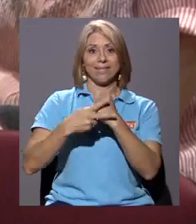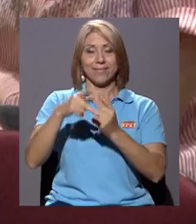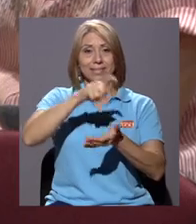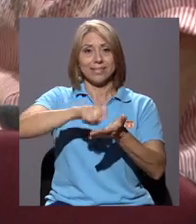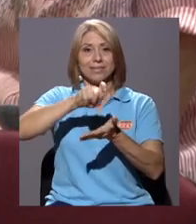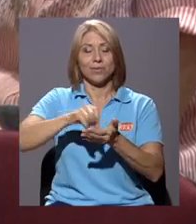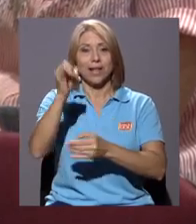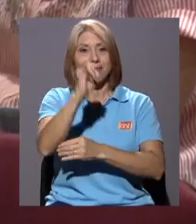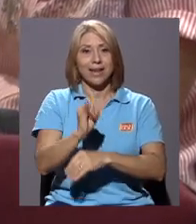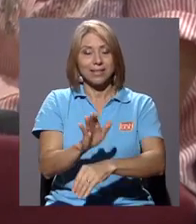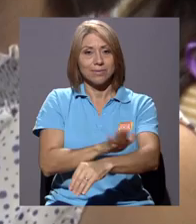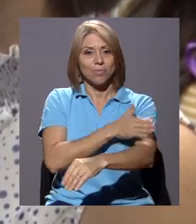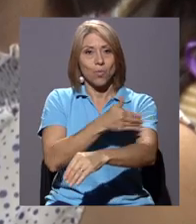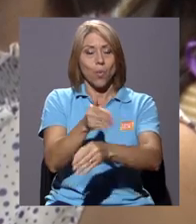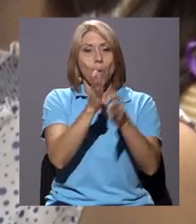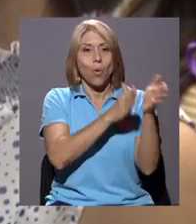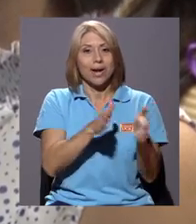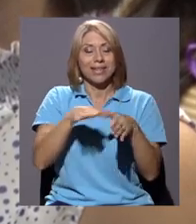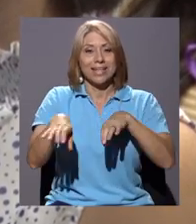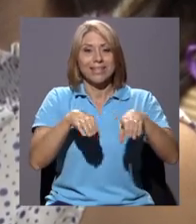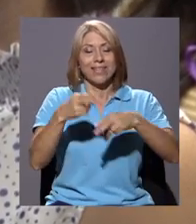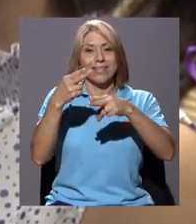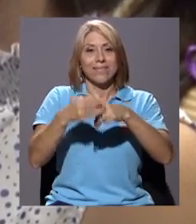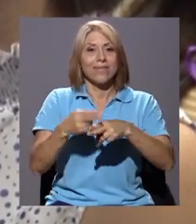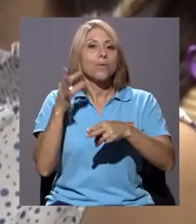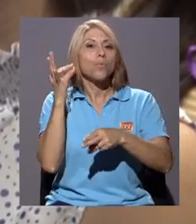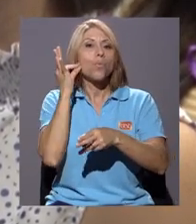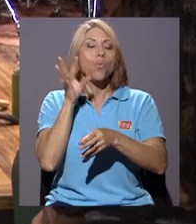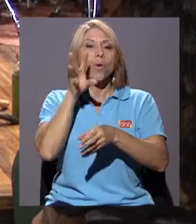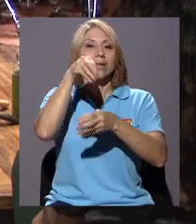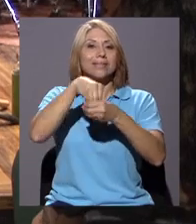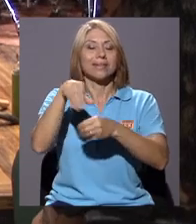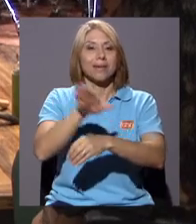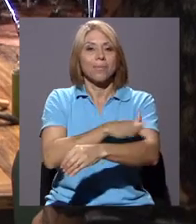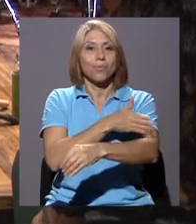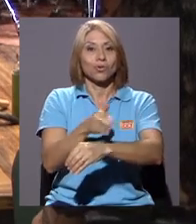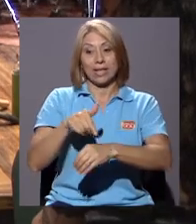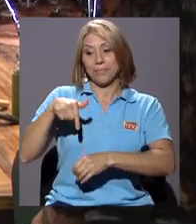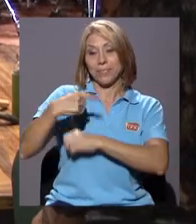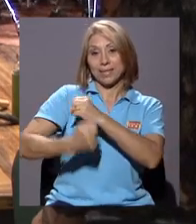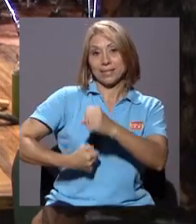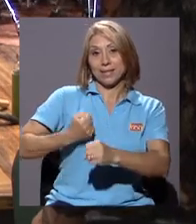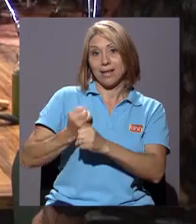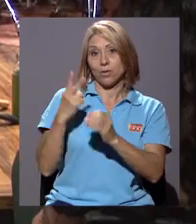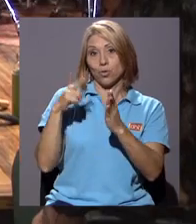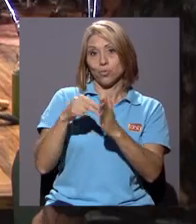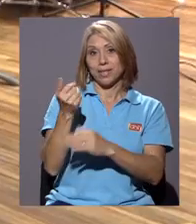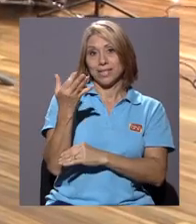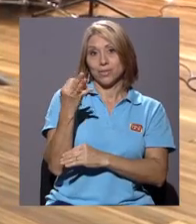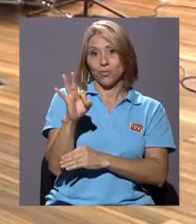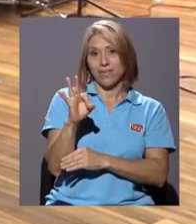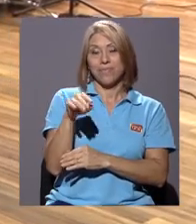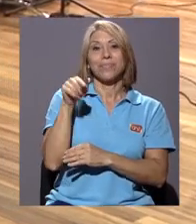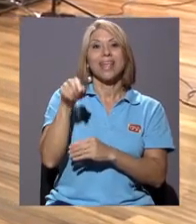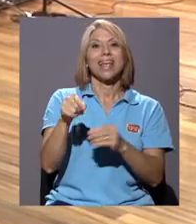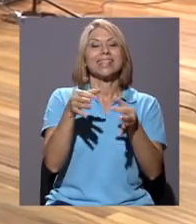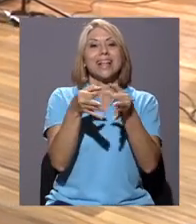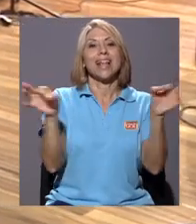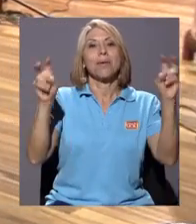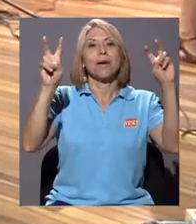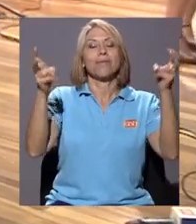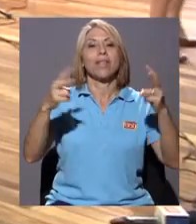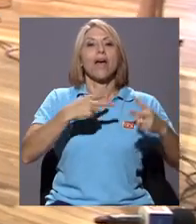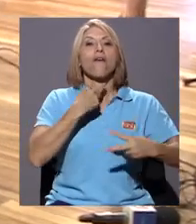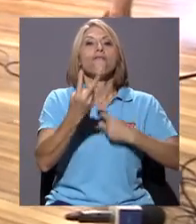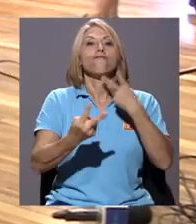Artes Musicales organiza el simposio Mujeres en la Música. Este 2019, el encuentro llevó por lema Voces